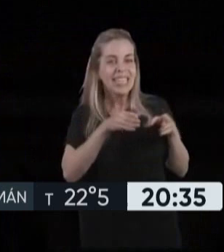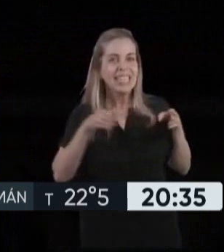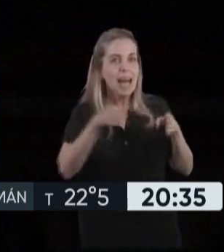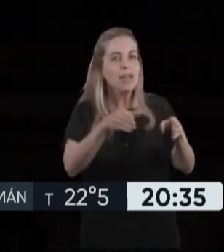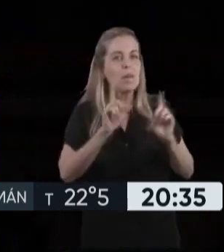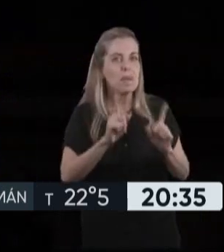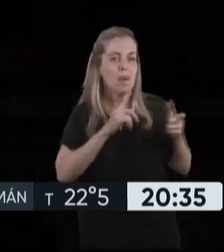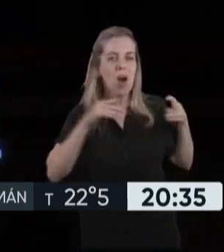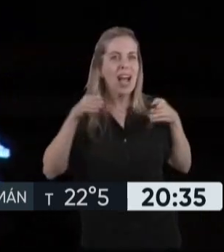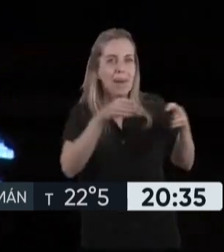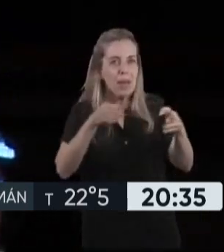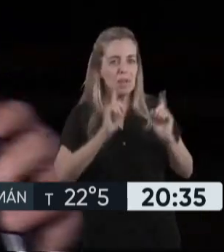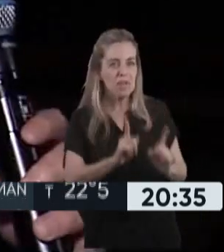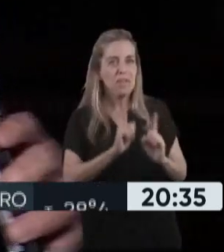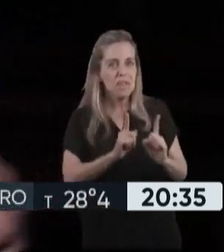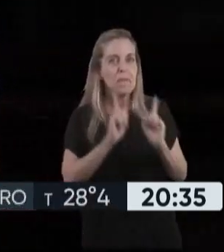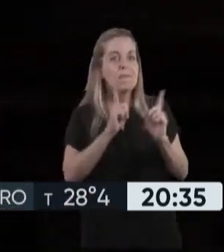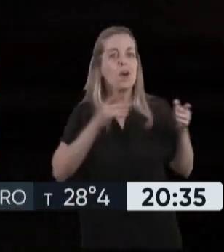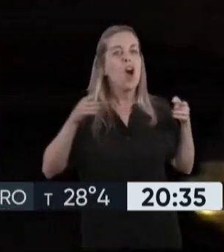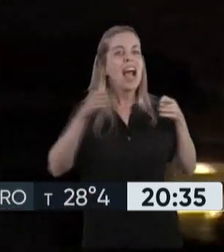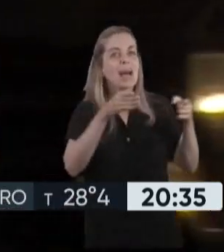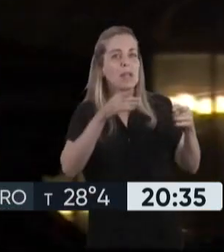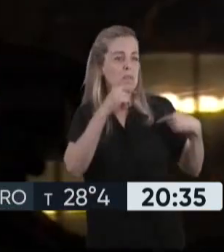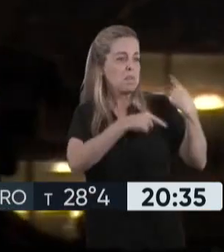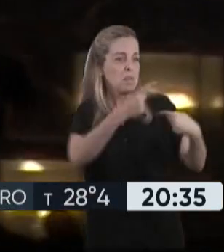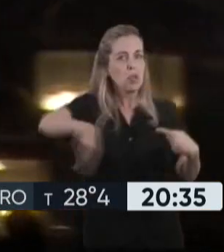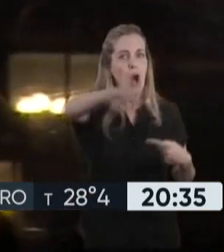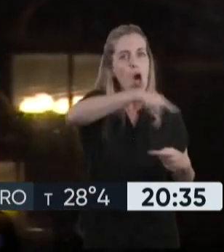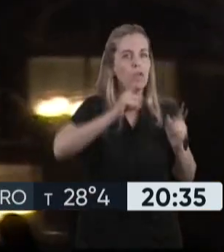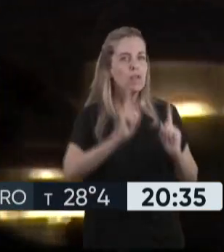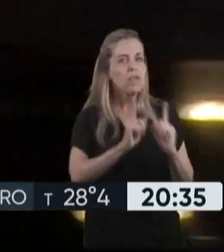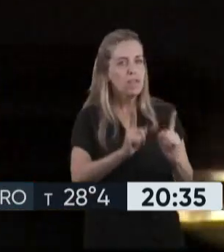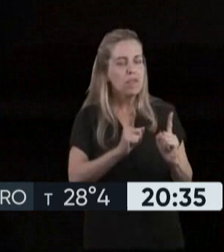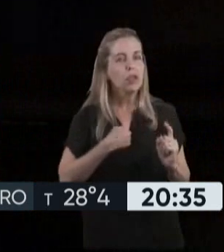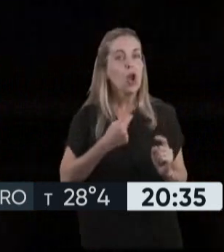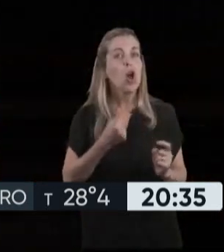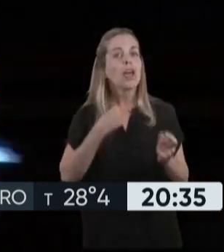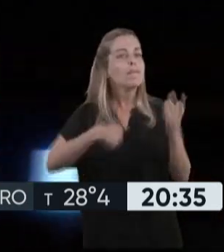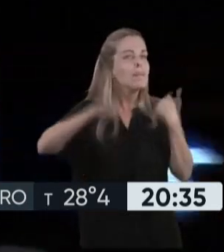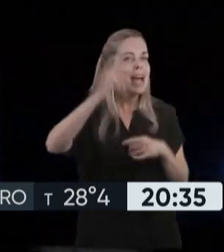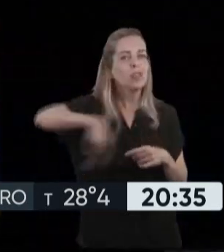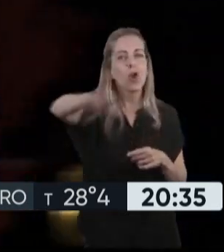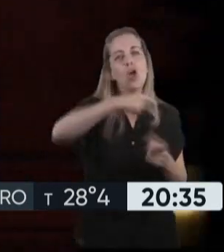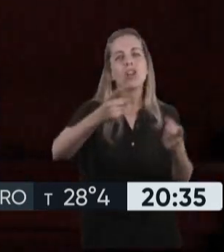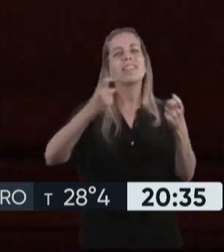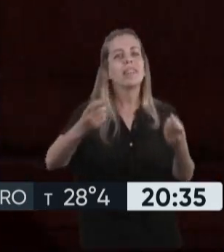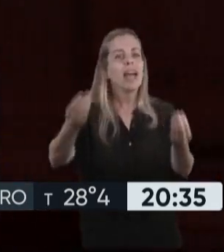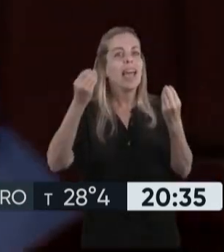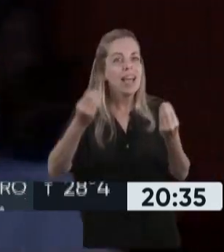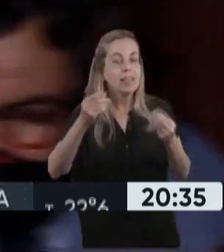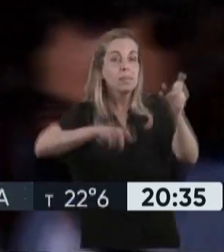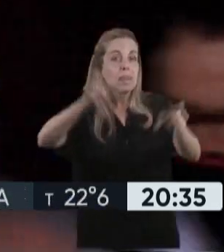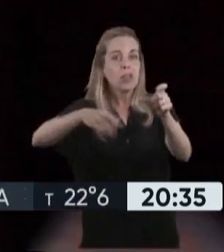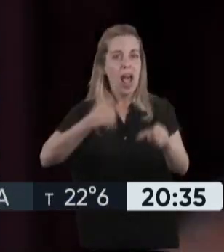estoy transitando y es el mismo camino que seguiremos transitando, y que lo que más necesitamos es que todos